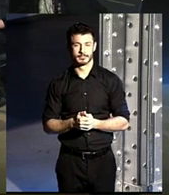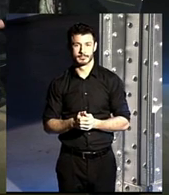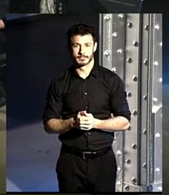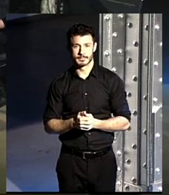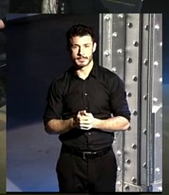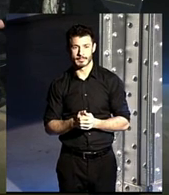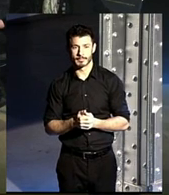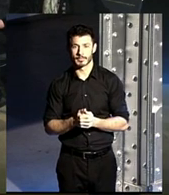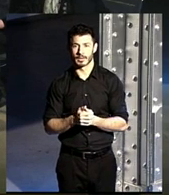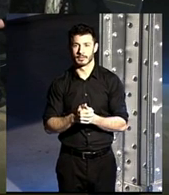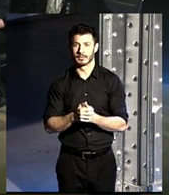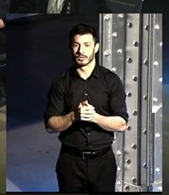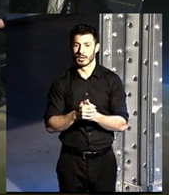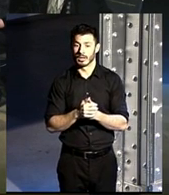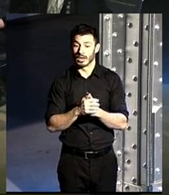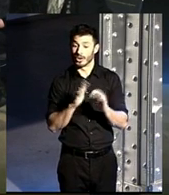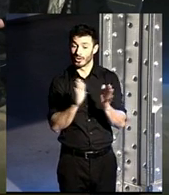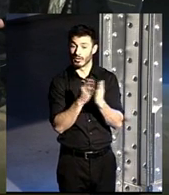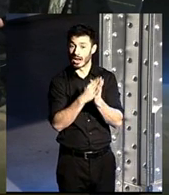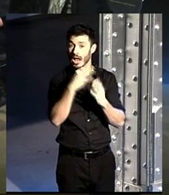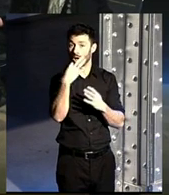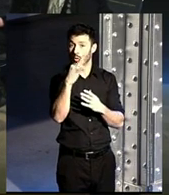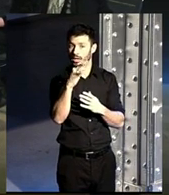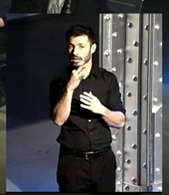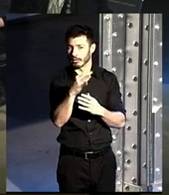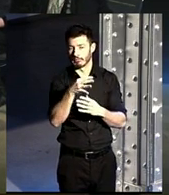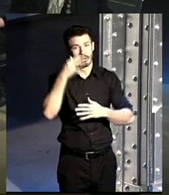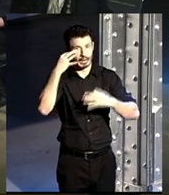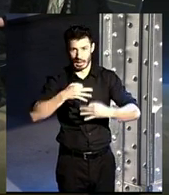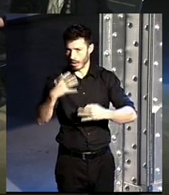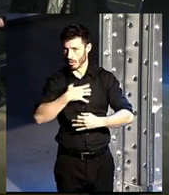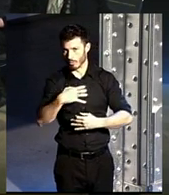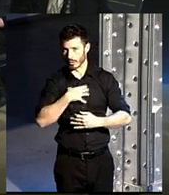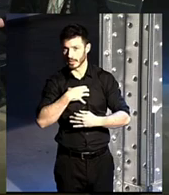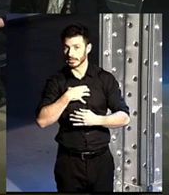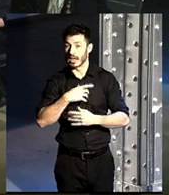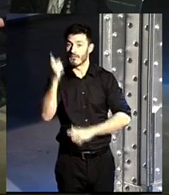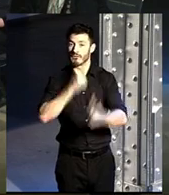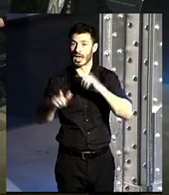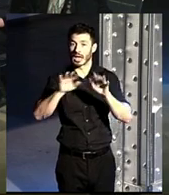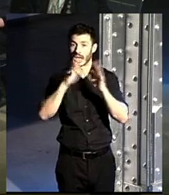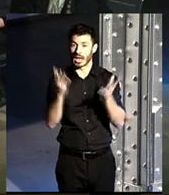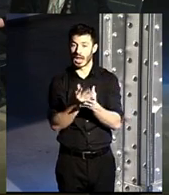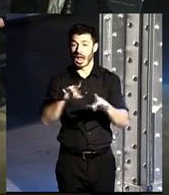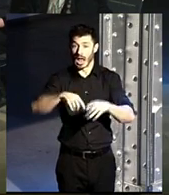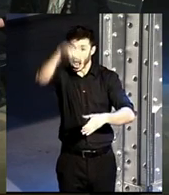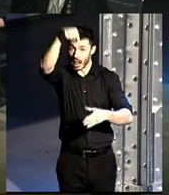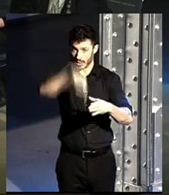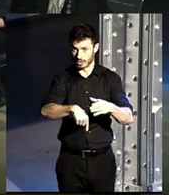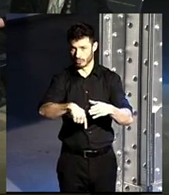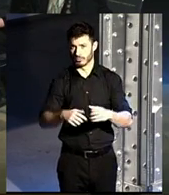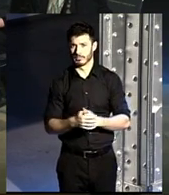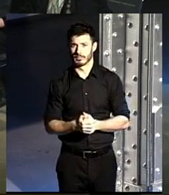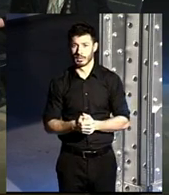Digamos, la sola novela que no es verisímil es El viaje al centro de la Tierra. Sí, por mí. pero deja entender al final que puede ser un sueño. No, pero Puede atención,